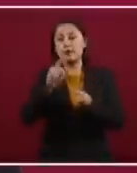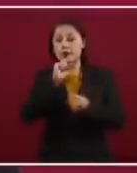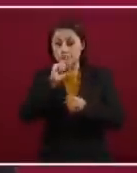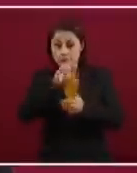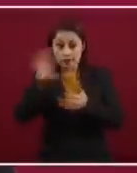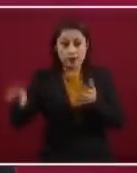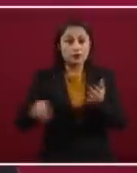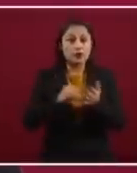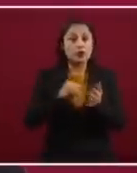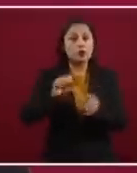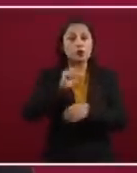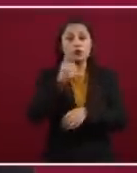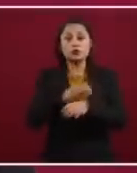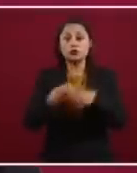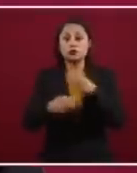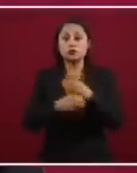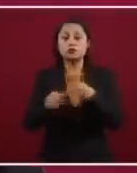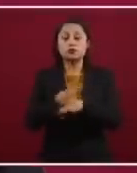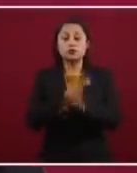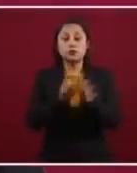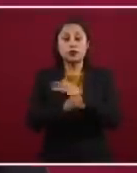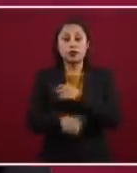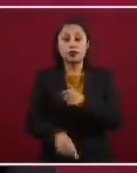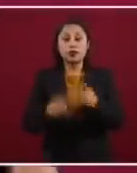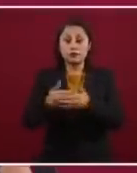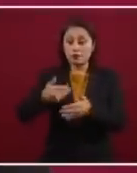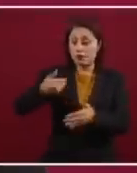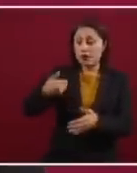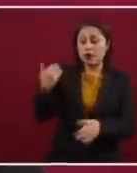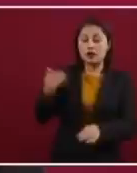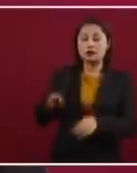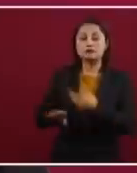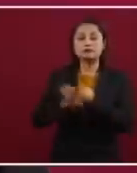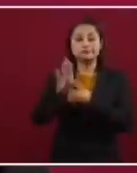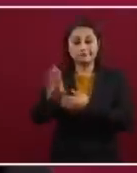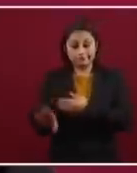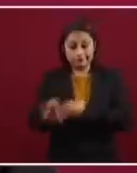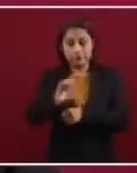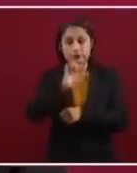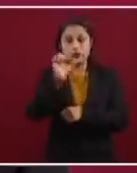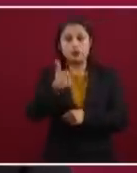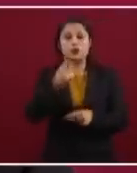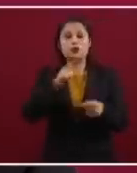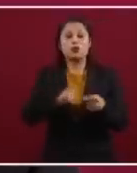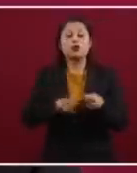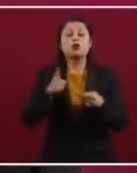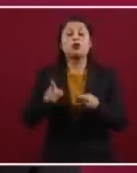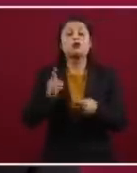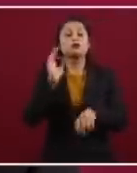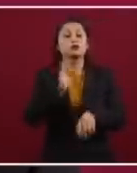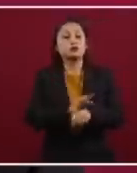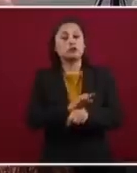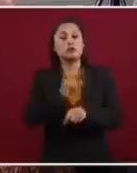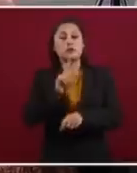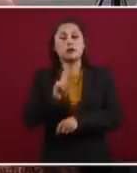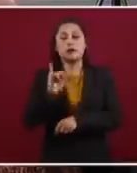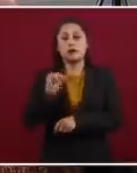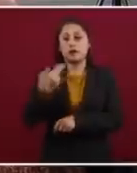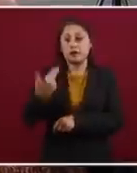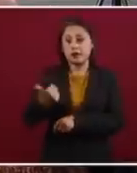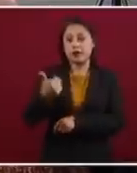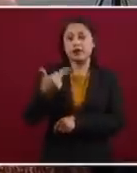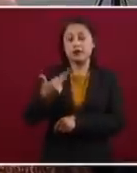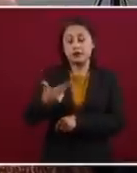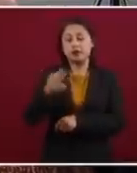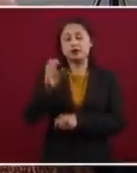o el tratamiento de infecciones en particular de estaca vih y hepatitis esto va a